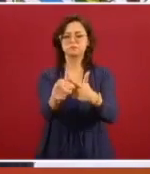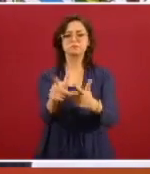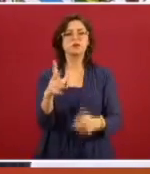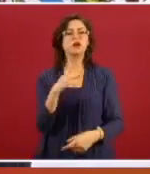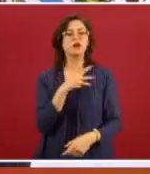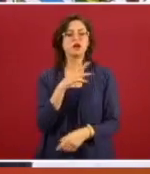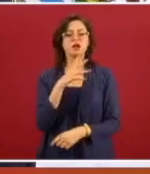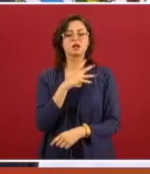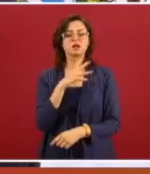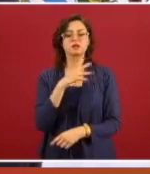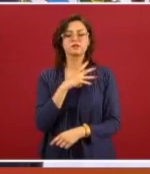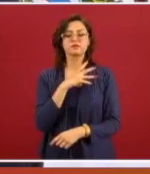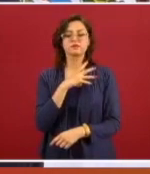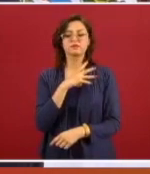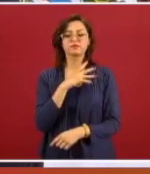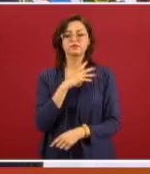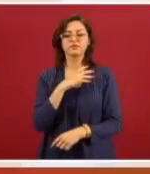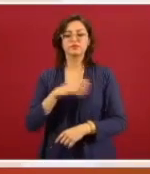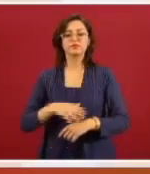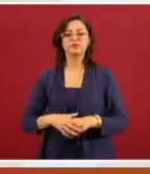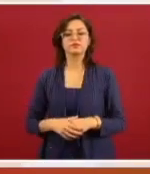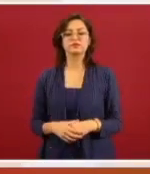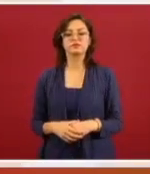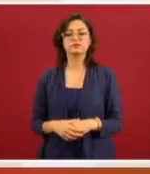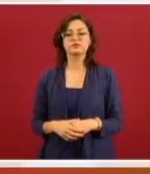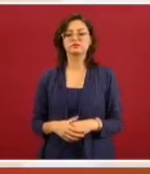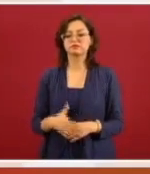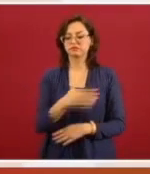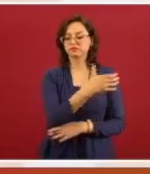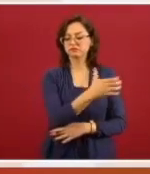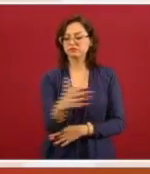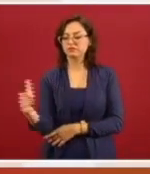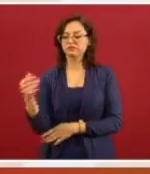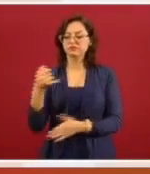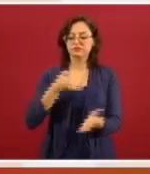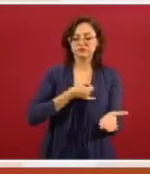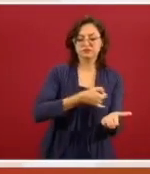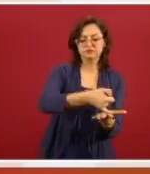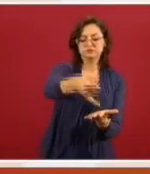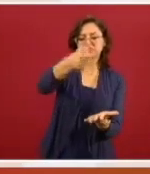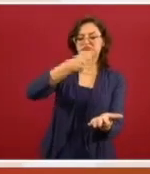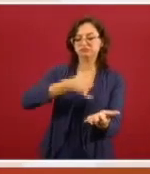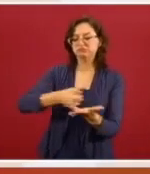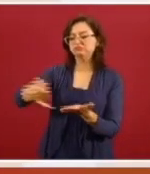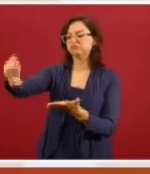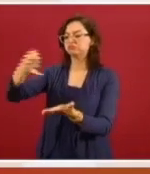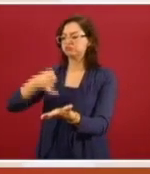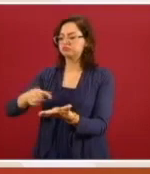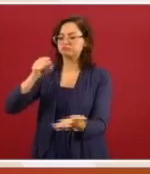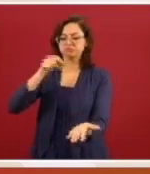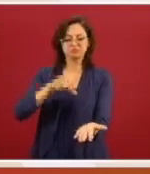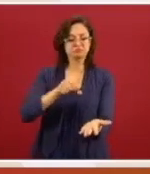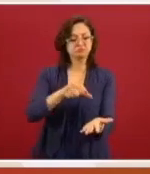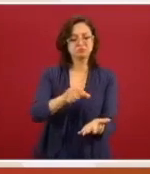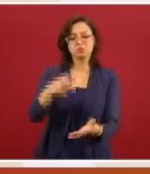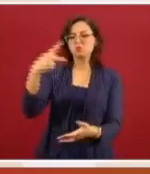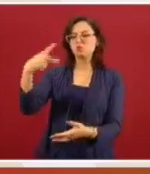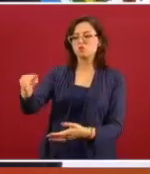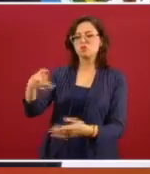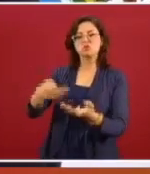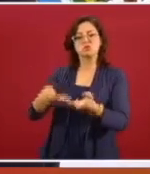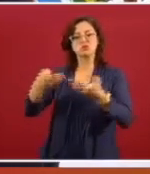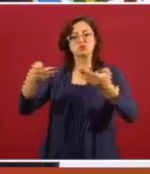y están ocupados en cultivar sus parcelas.